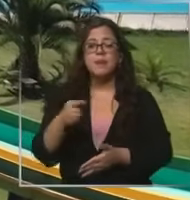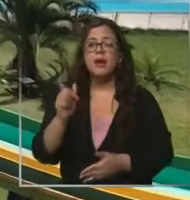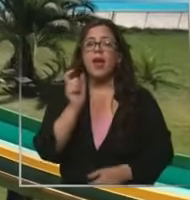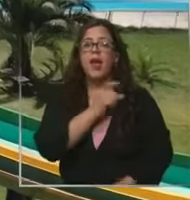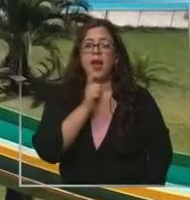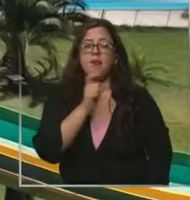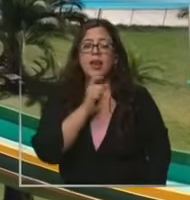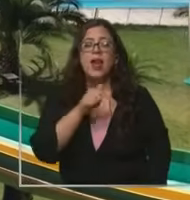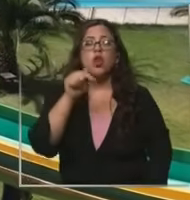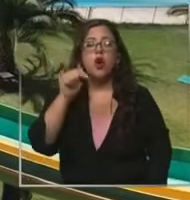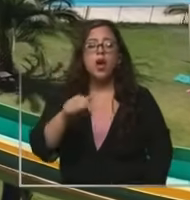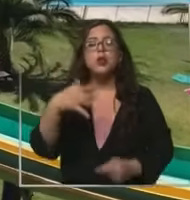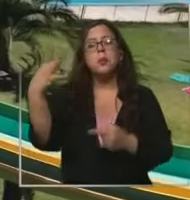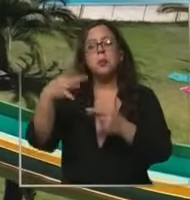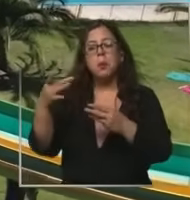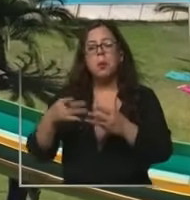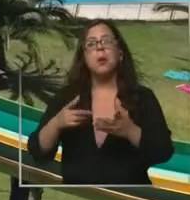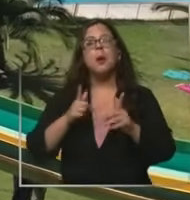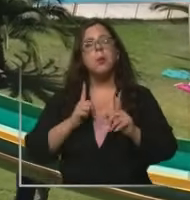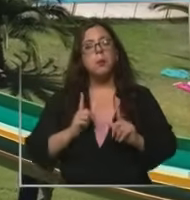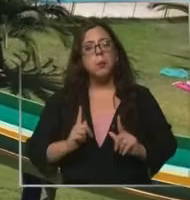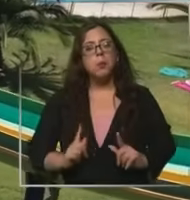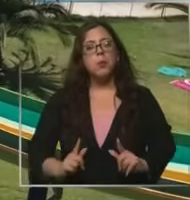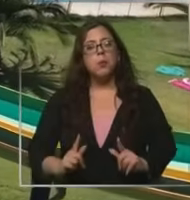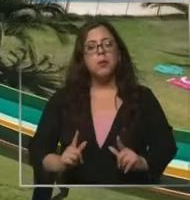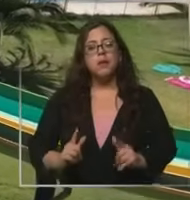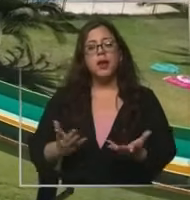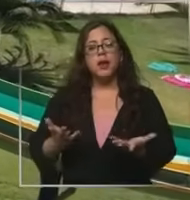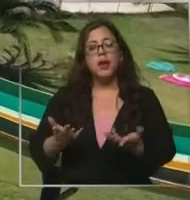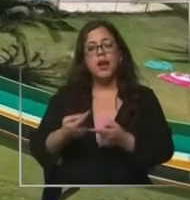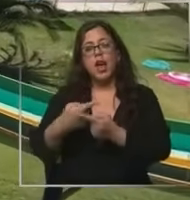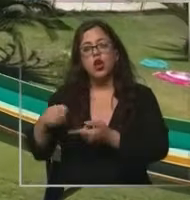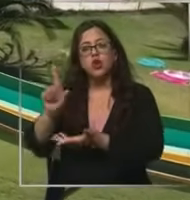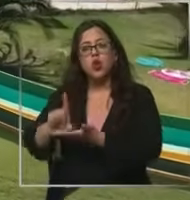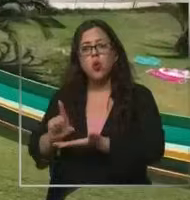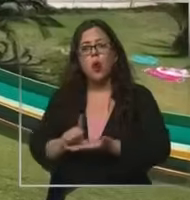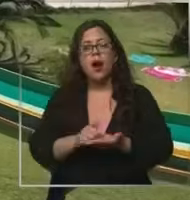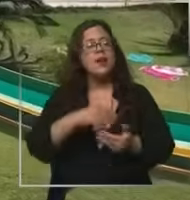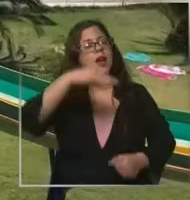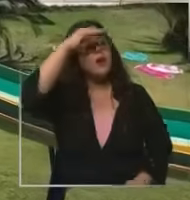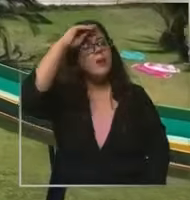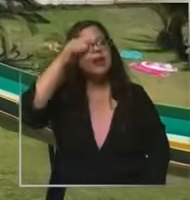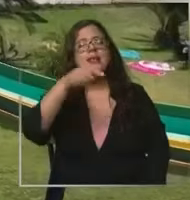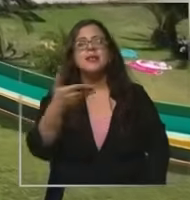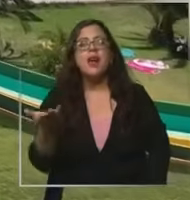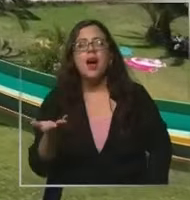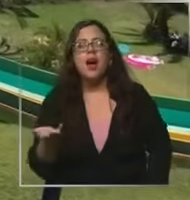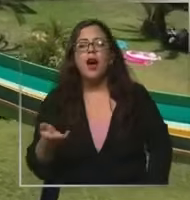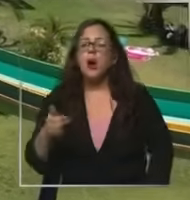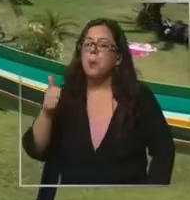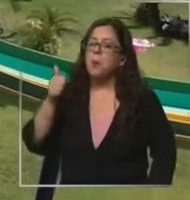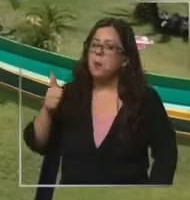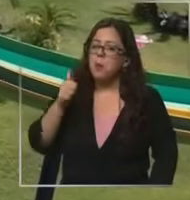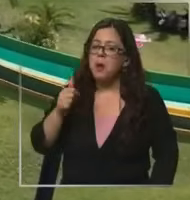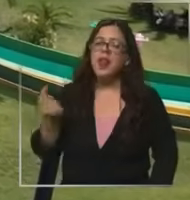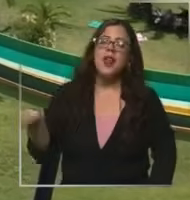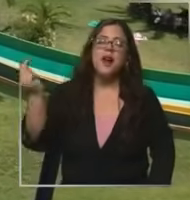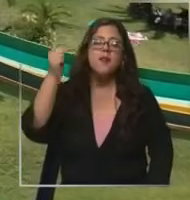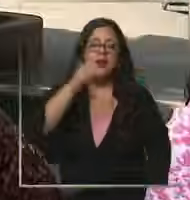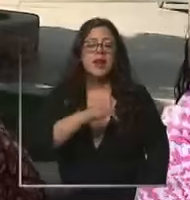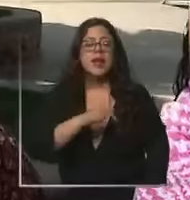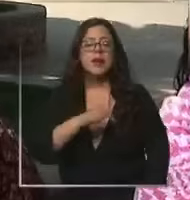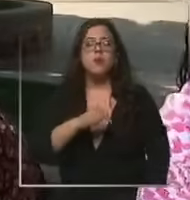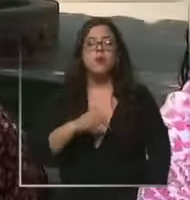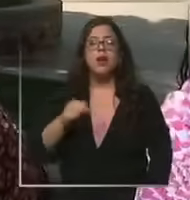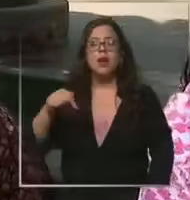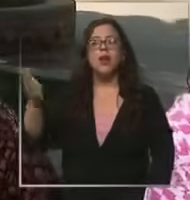feriados. Una alternativa de relajo fuera de la ciudad. ¿Cómo ha estado la experiencia? Bien, la verdad es que vinimos, estos días